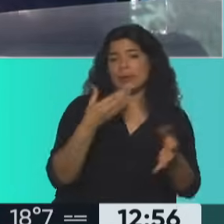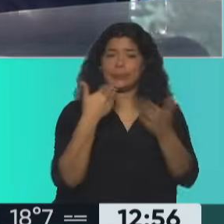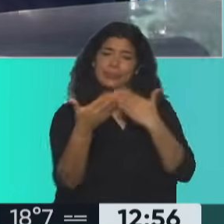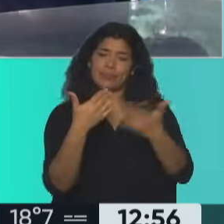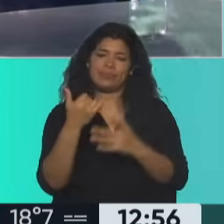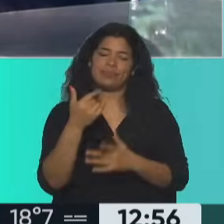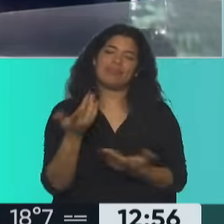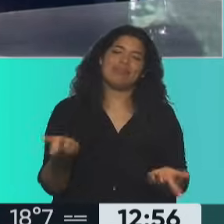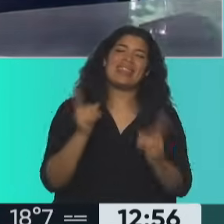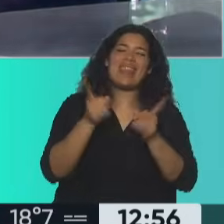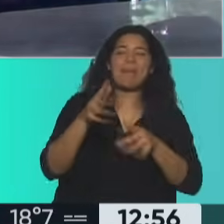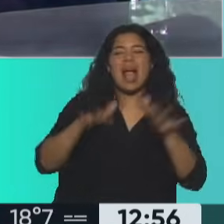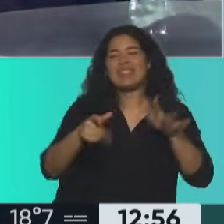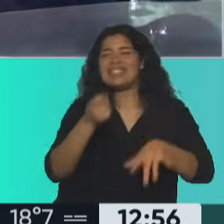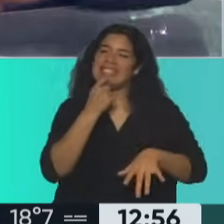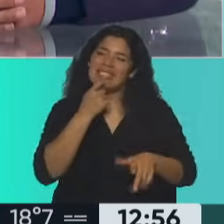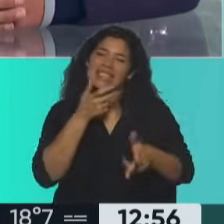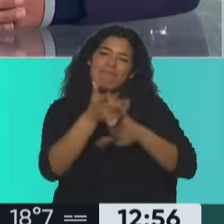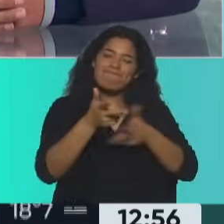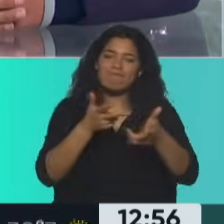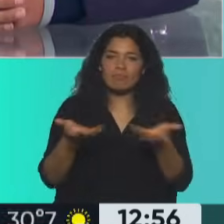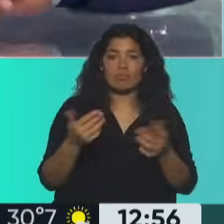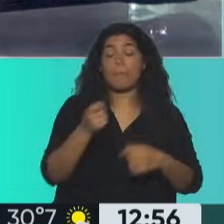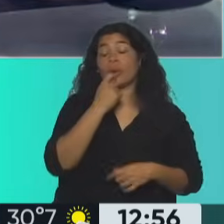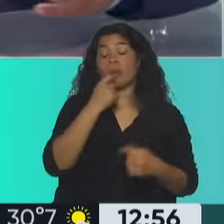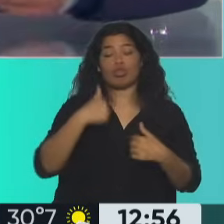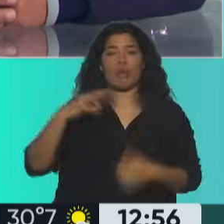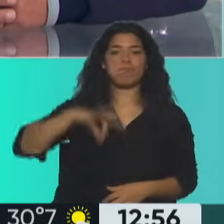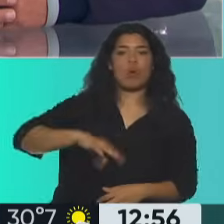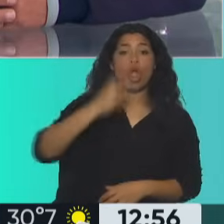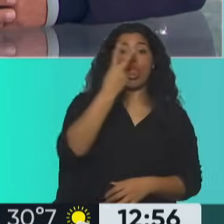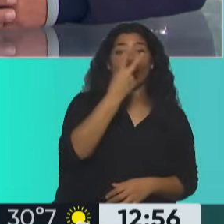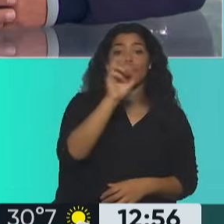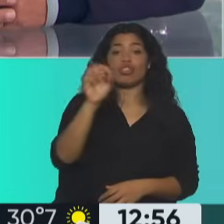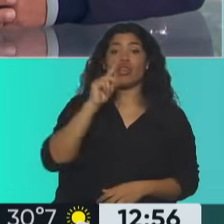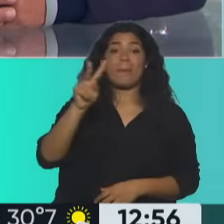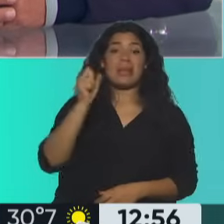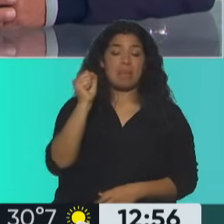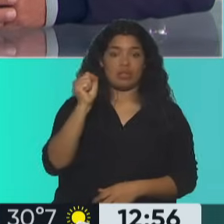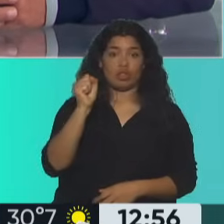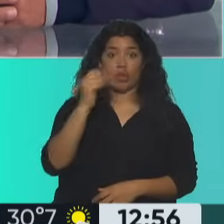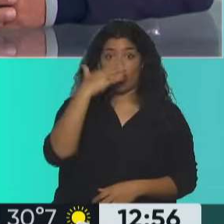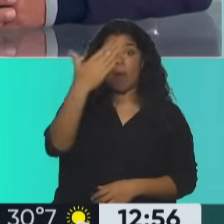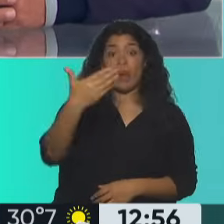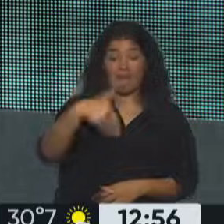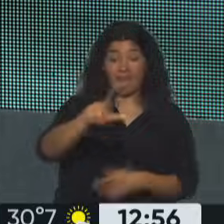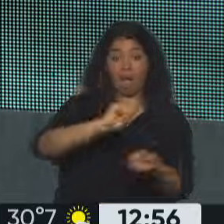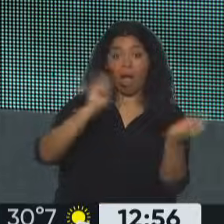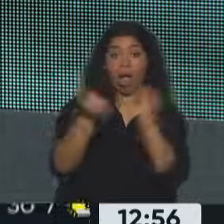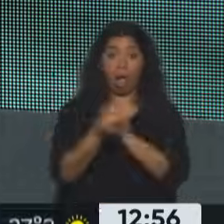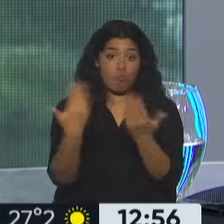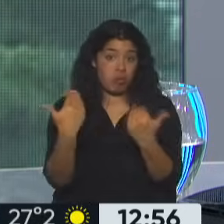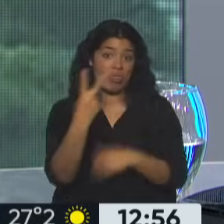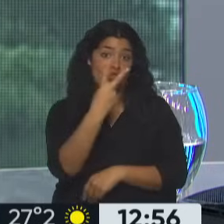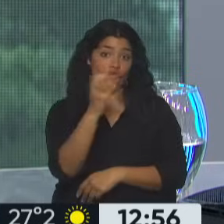inverosímil digamos decir Bueno yo gano 200 mil pesos entonces ahora voy a ganar 200 mil dólares Guau claro Entonces